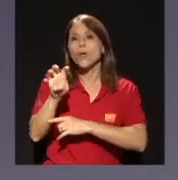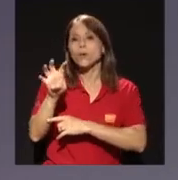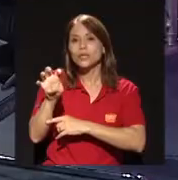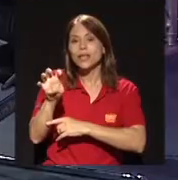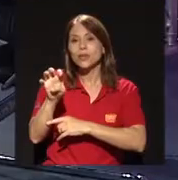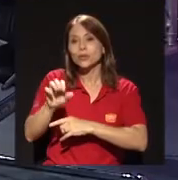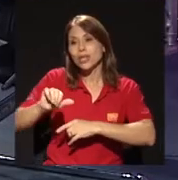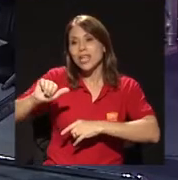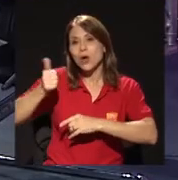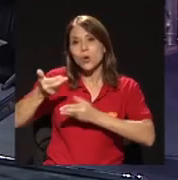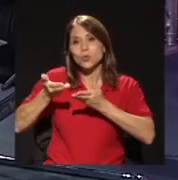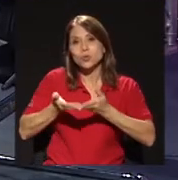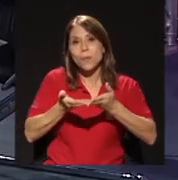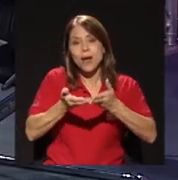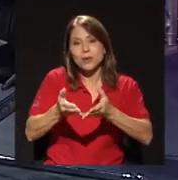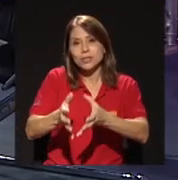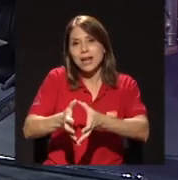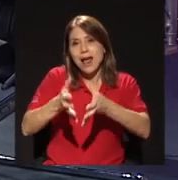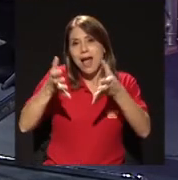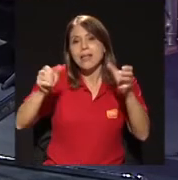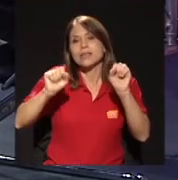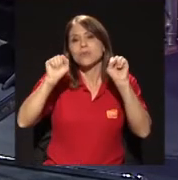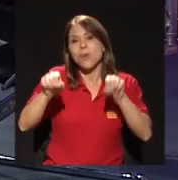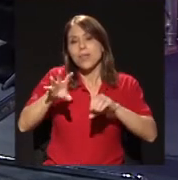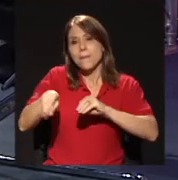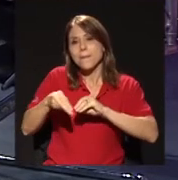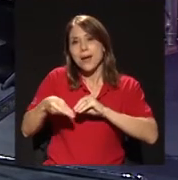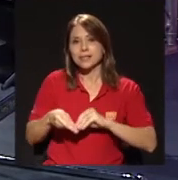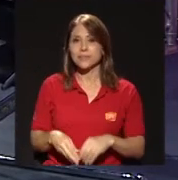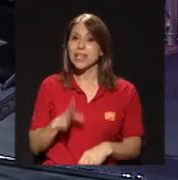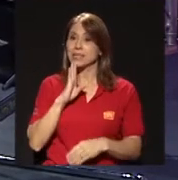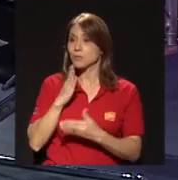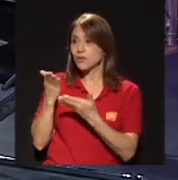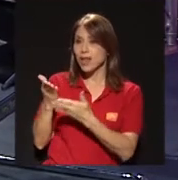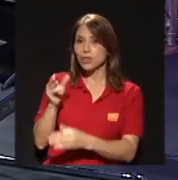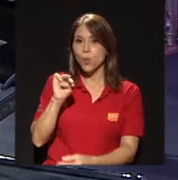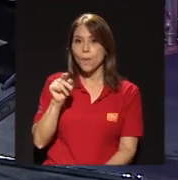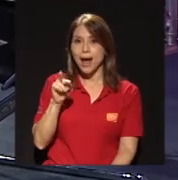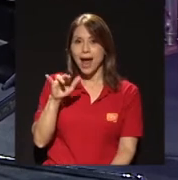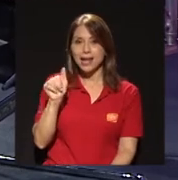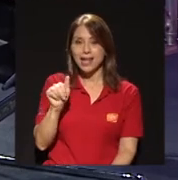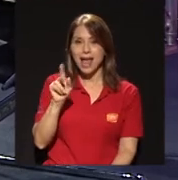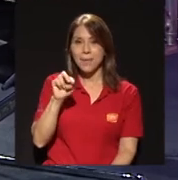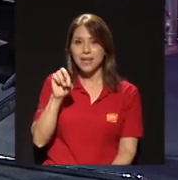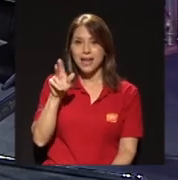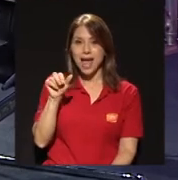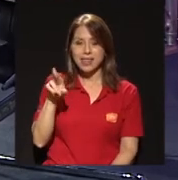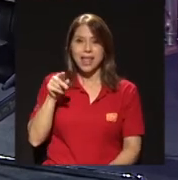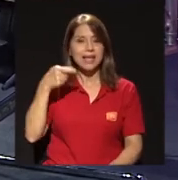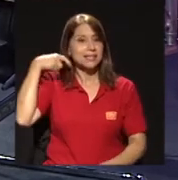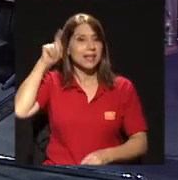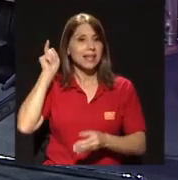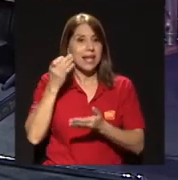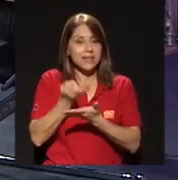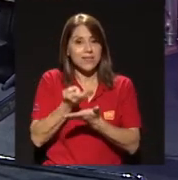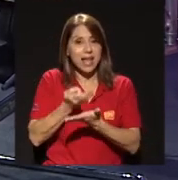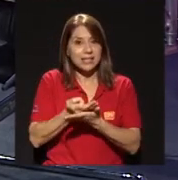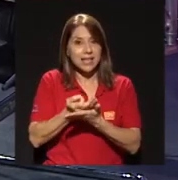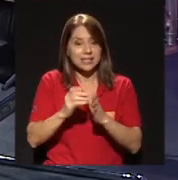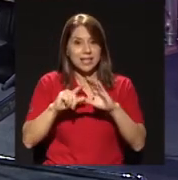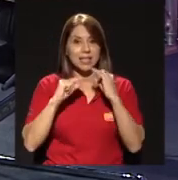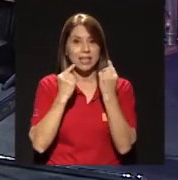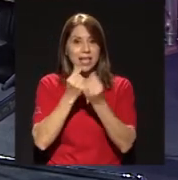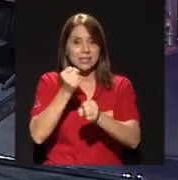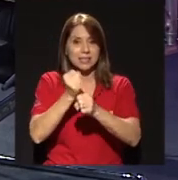más cantidad de contenedores. Estamos hablando con María Miranda, secretaria de Finanzas del sindicato de Habdeba, sobre